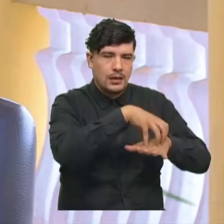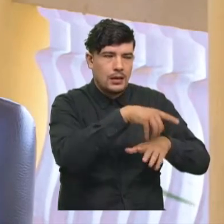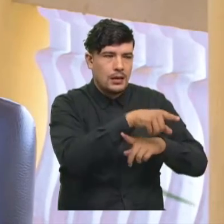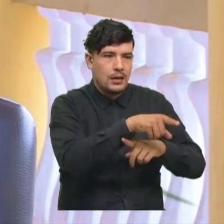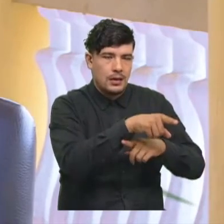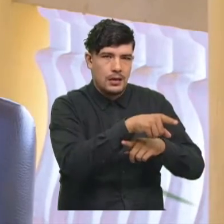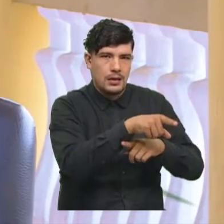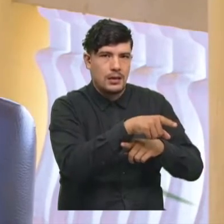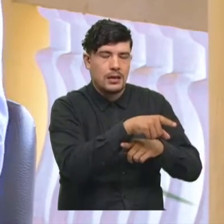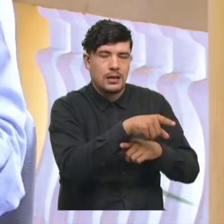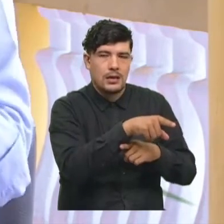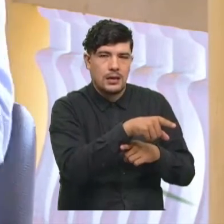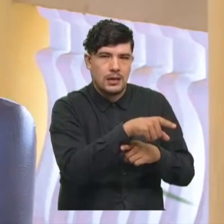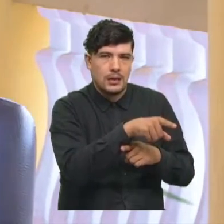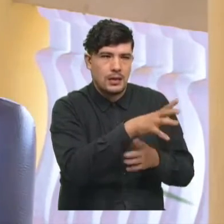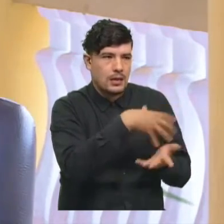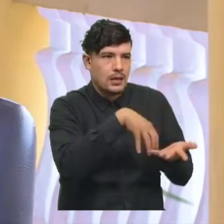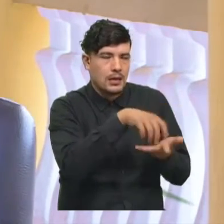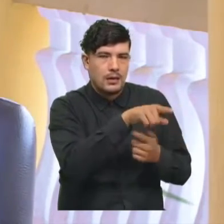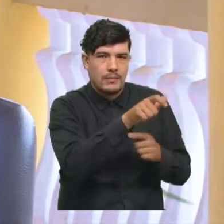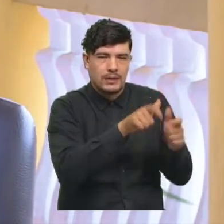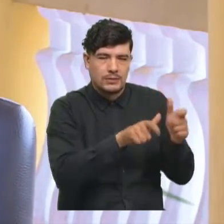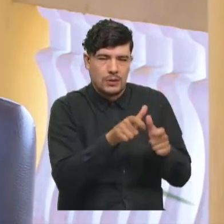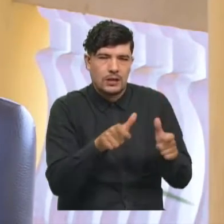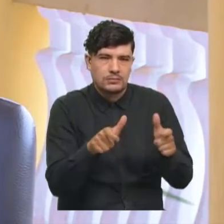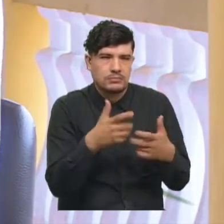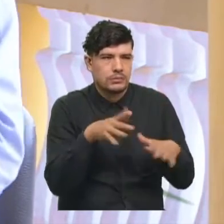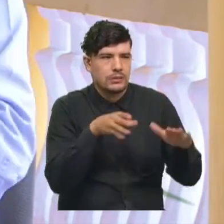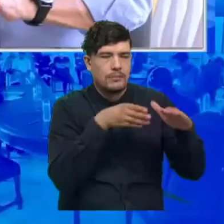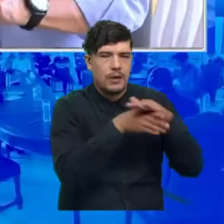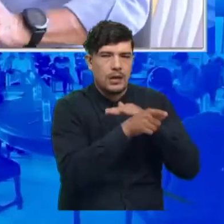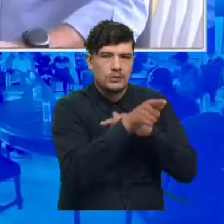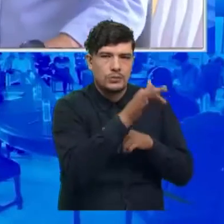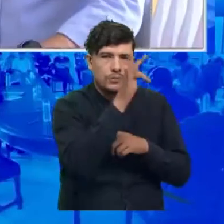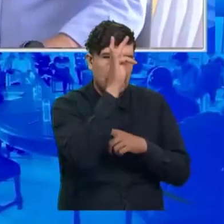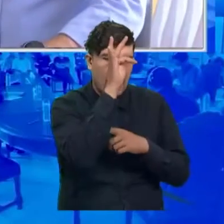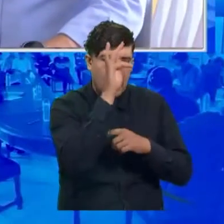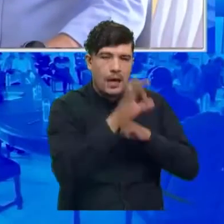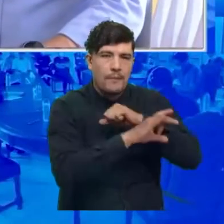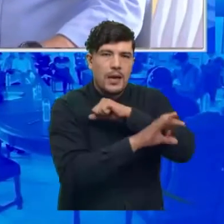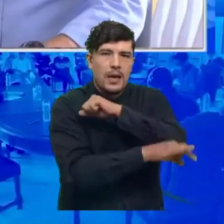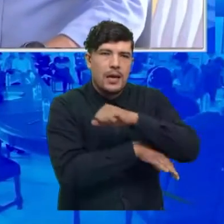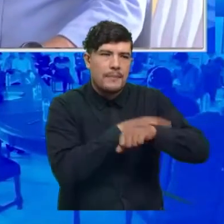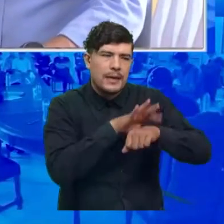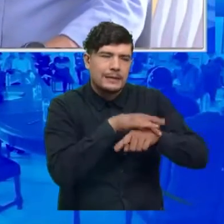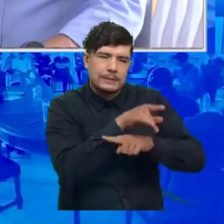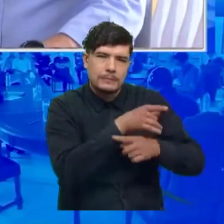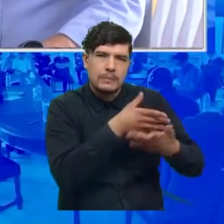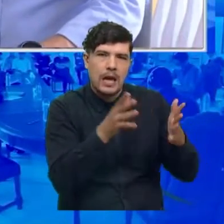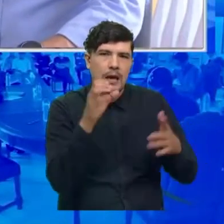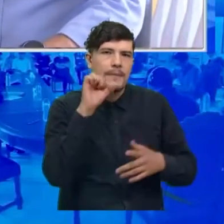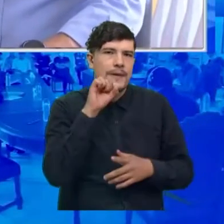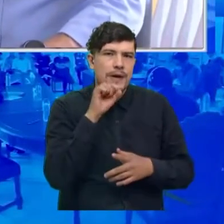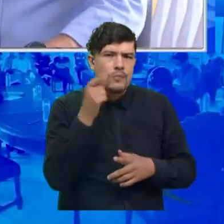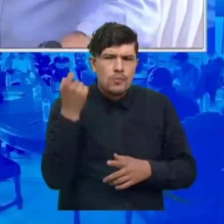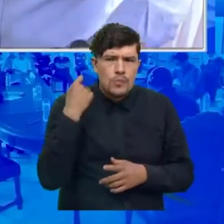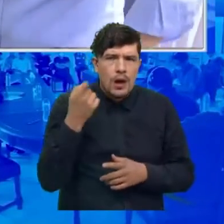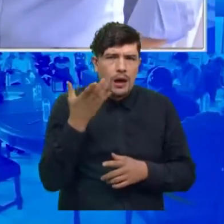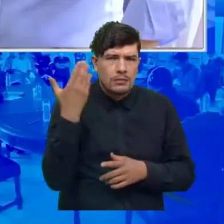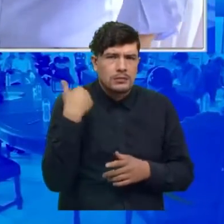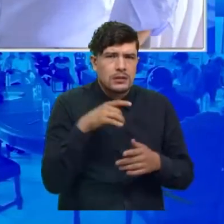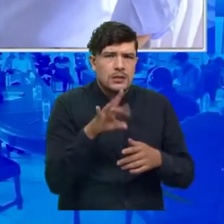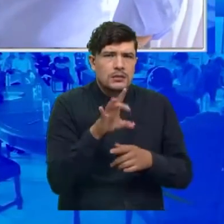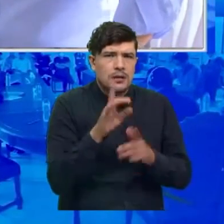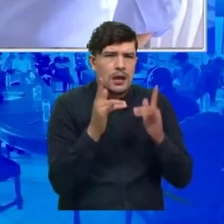está al 100% no están pidiendo más que en la segunda fase serán otras 15 y nos toca llevar otras unidades en garcía rovira en la